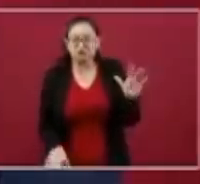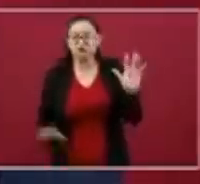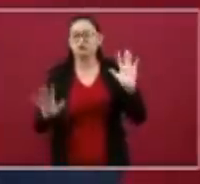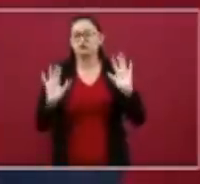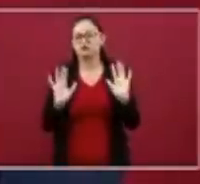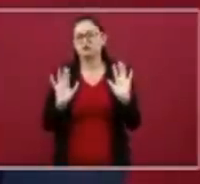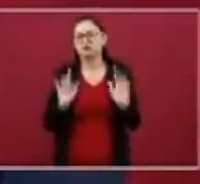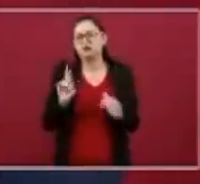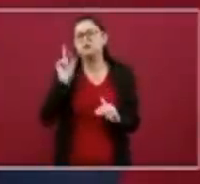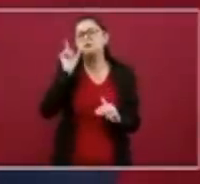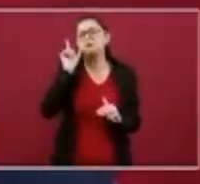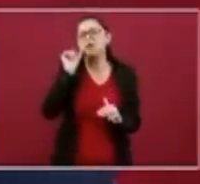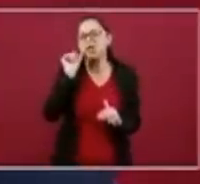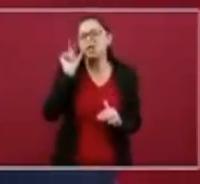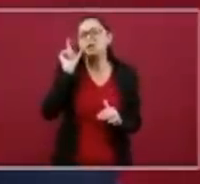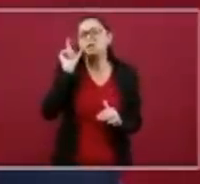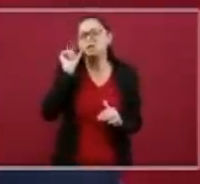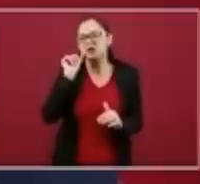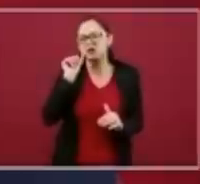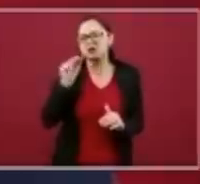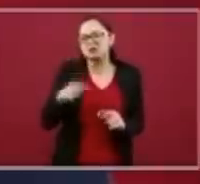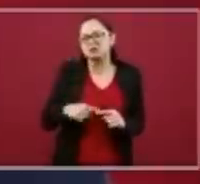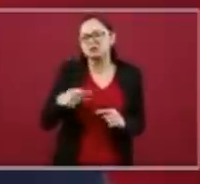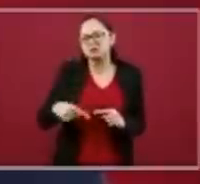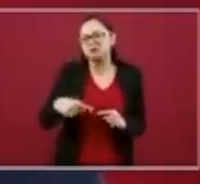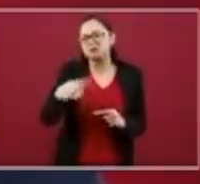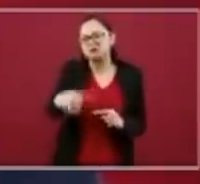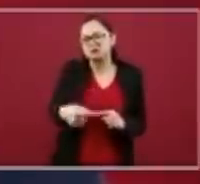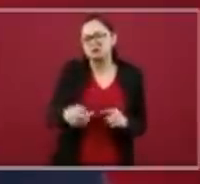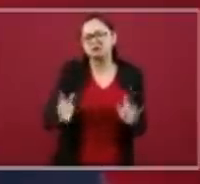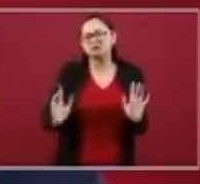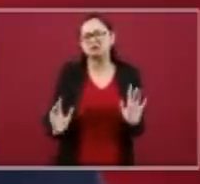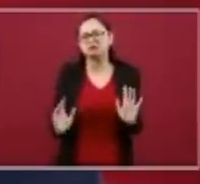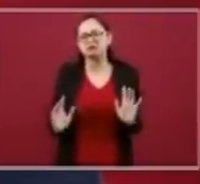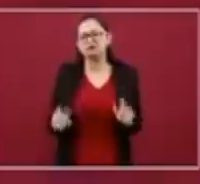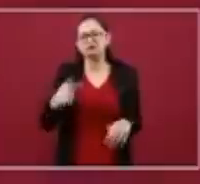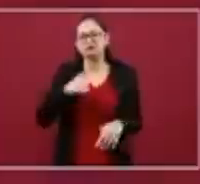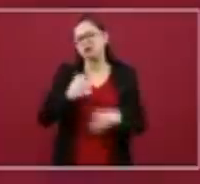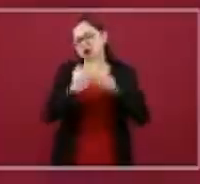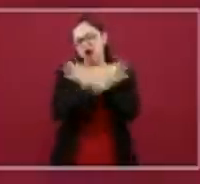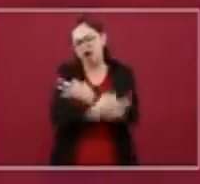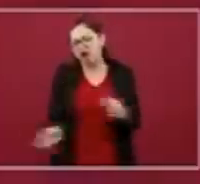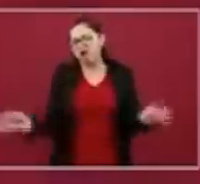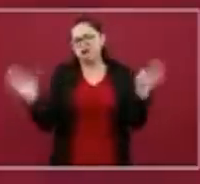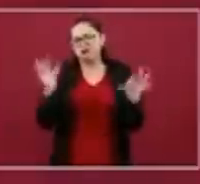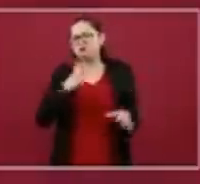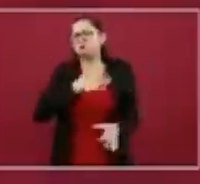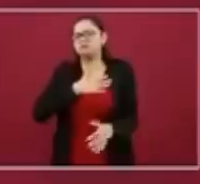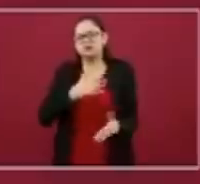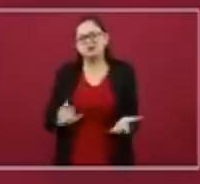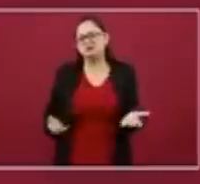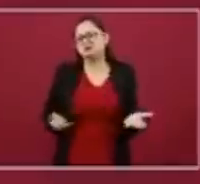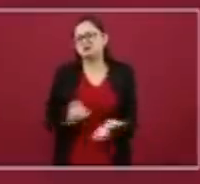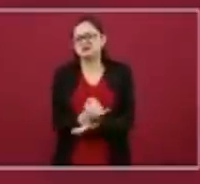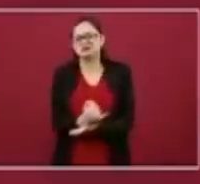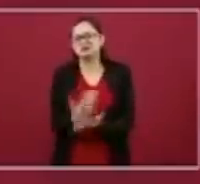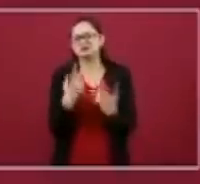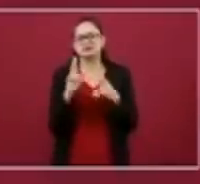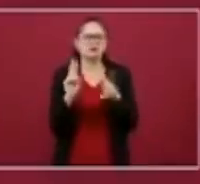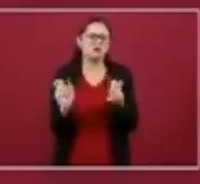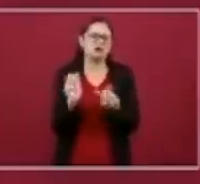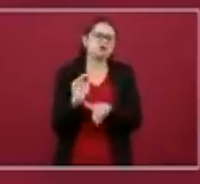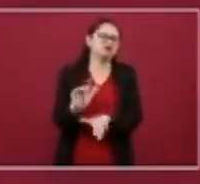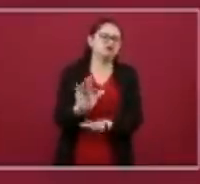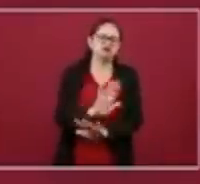mañana o pasado, yo aquí doy a conocer mi postura sobre el